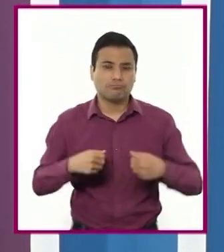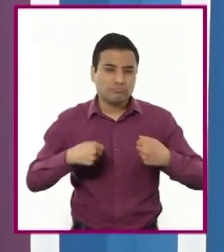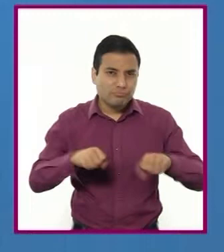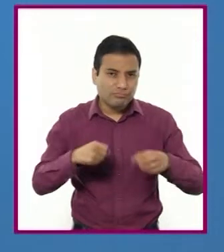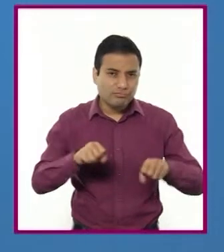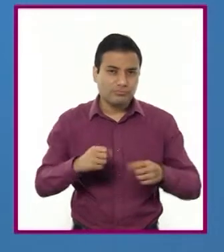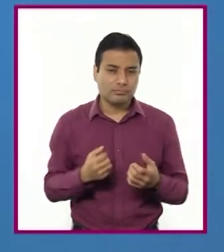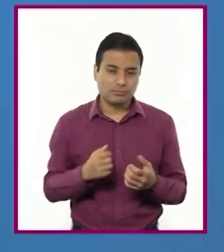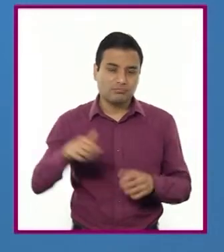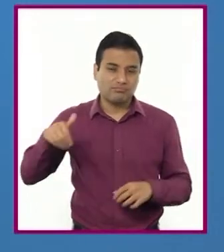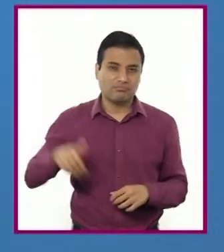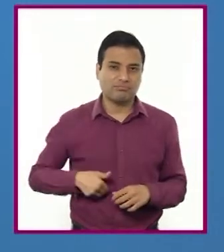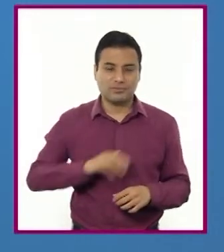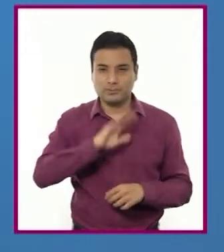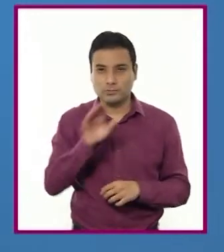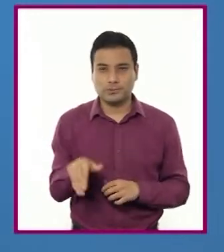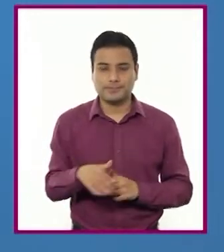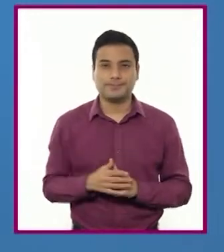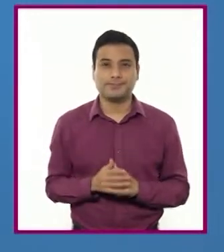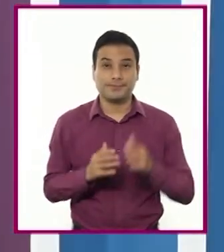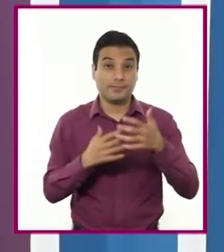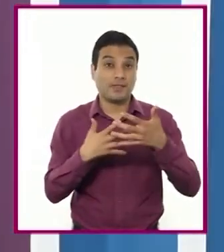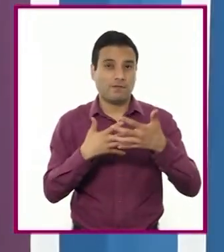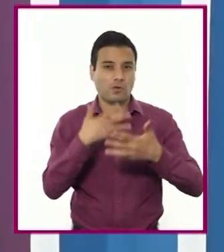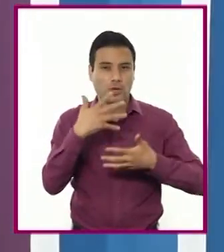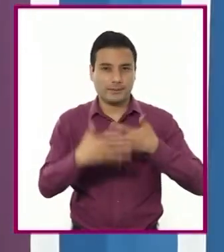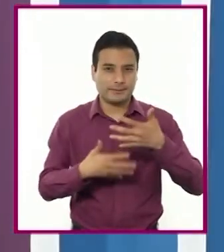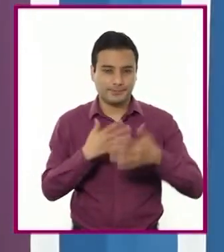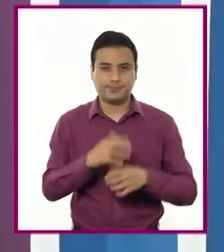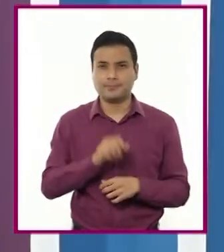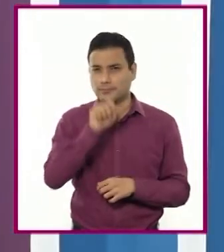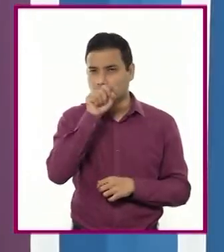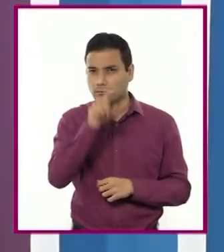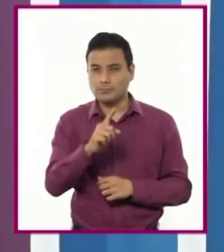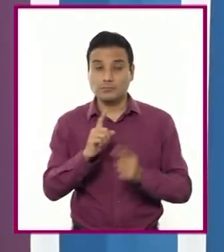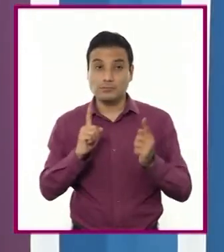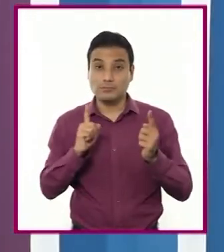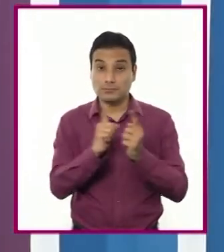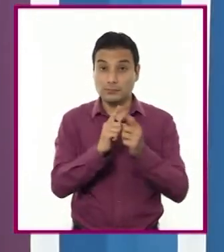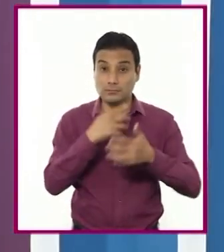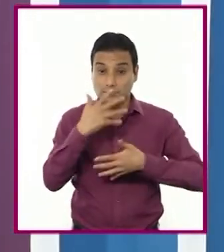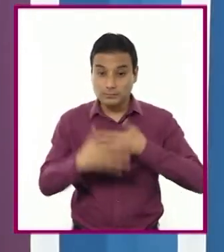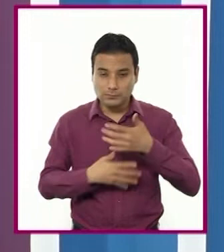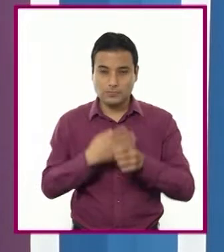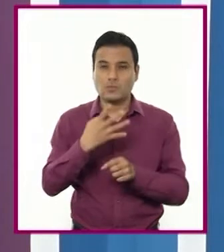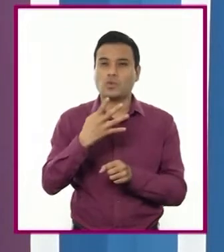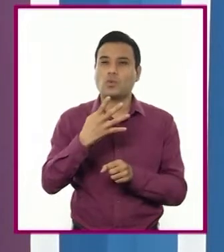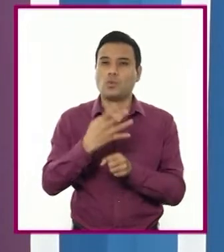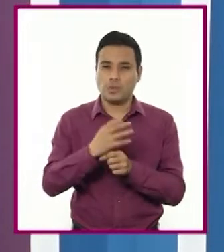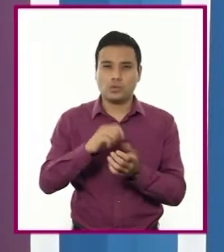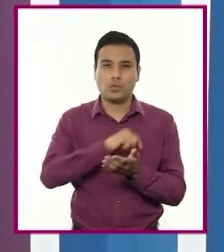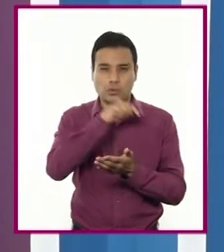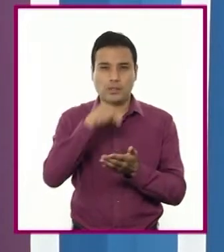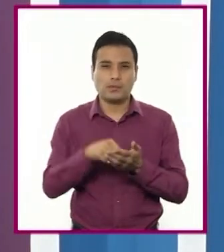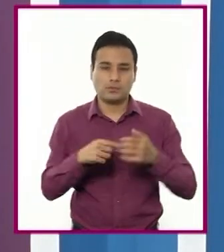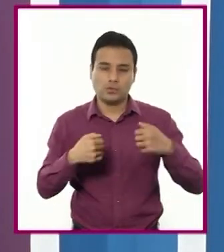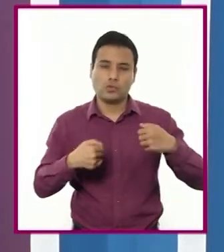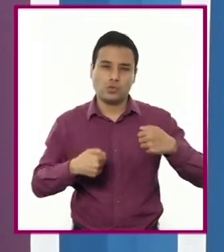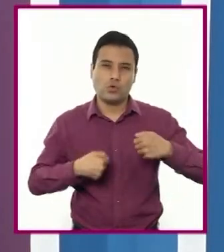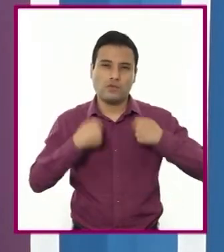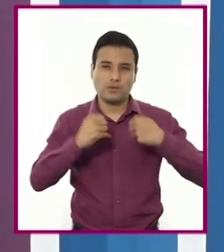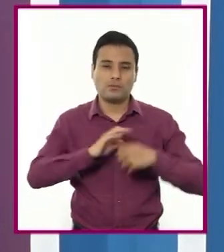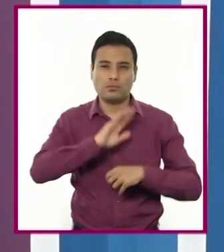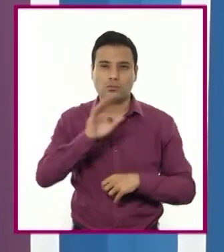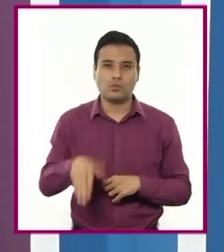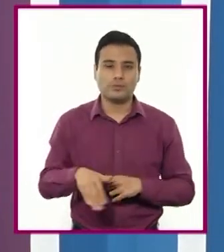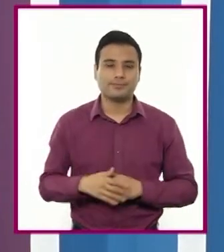motorizados. Violencia. La violencia interpersonal es la 4ª causa de mortalidad de adolescentes y jóvenes en el